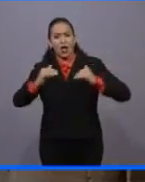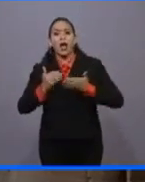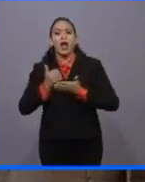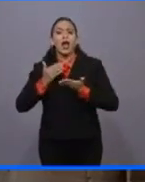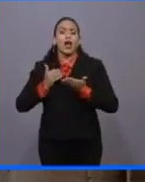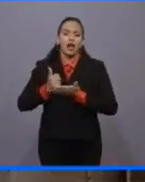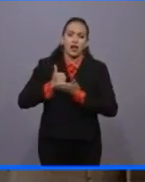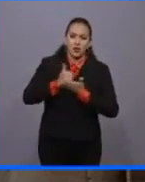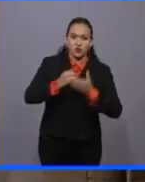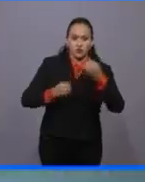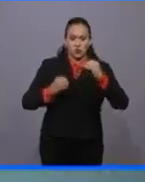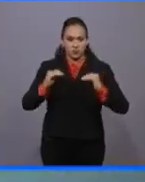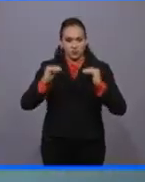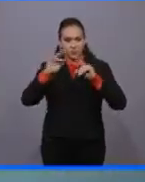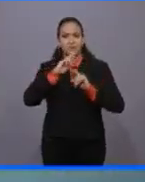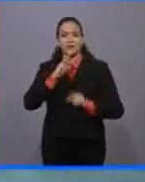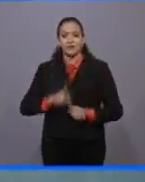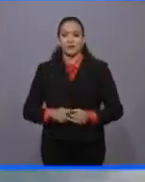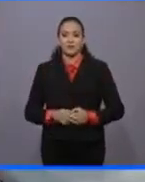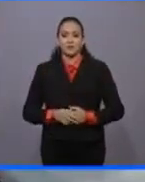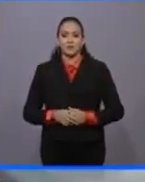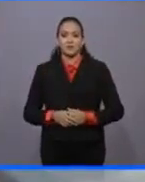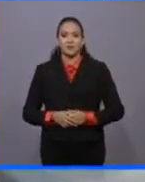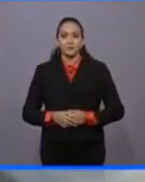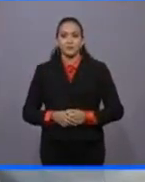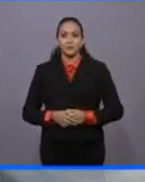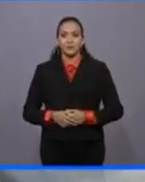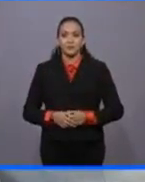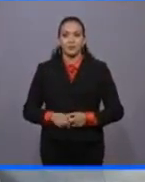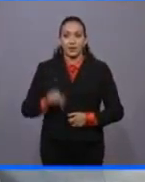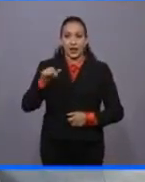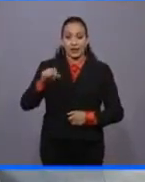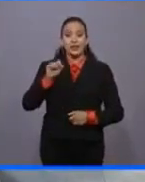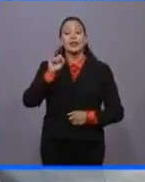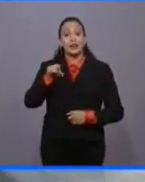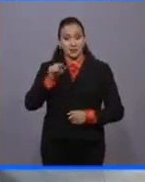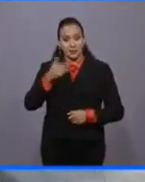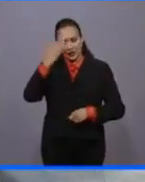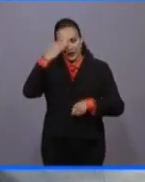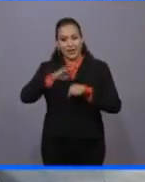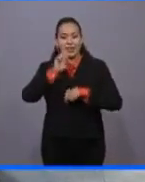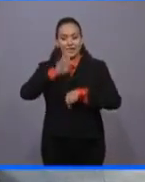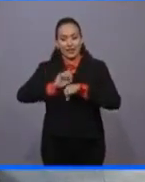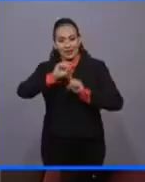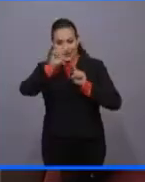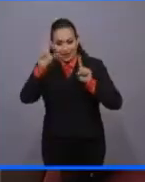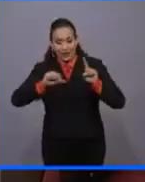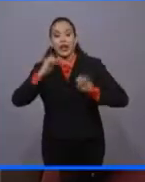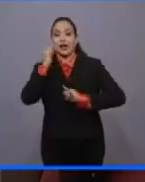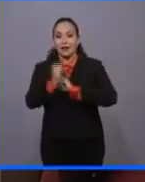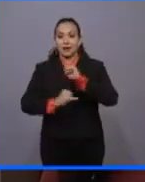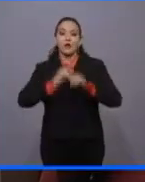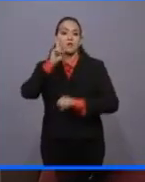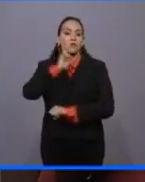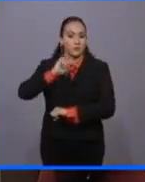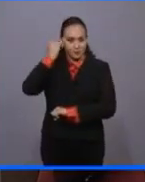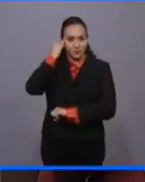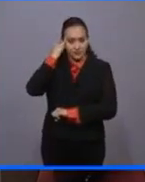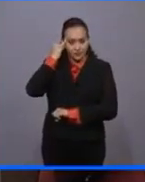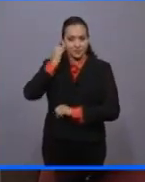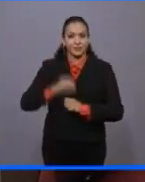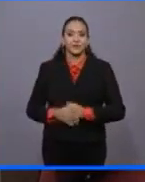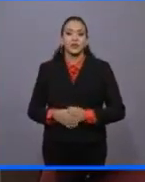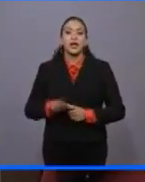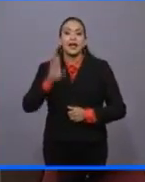justo y más humano. En este acto, también conmemorativo del Día Nacional e Internacional de las Mujeres Indígenas,